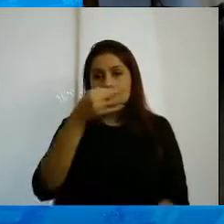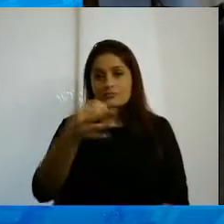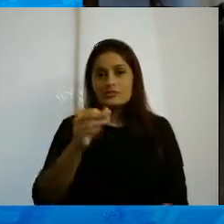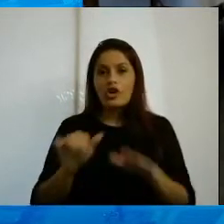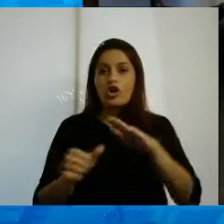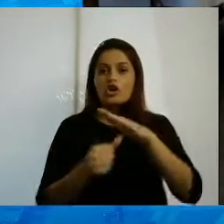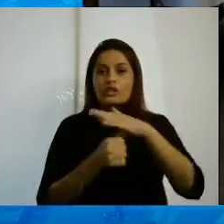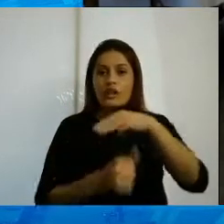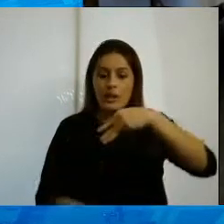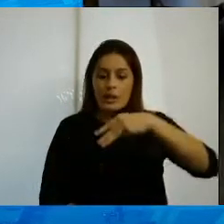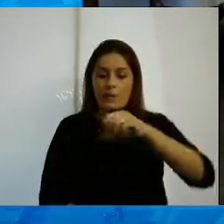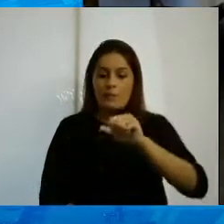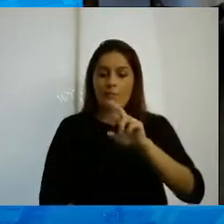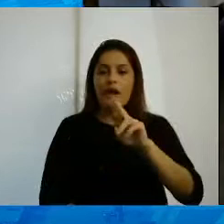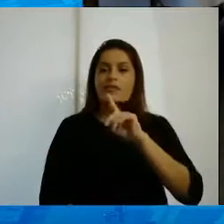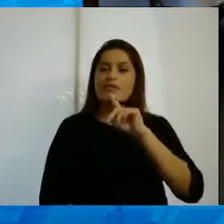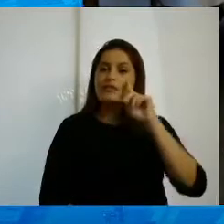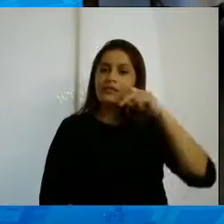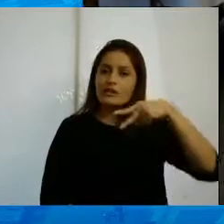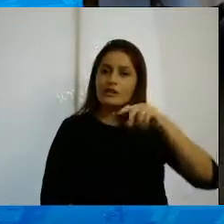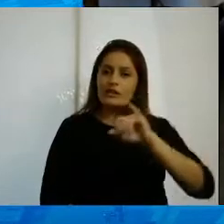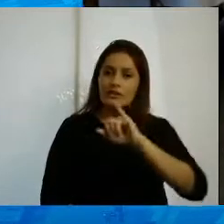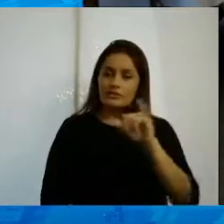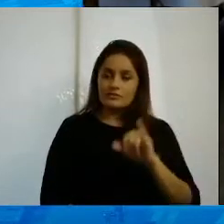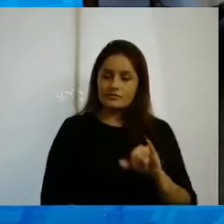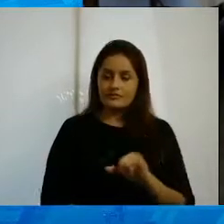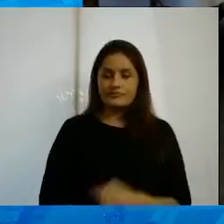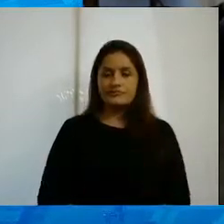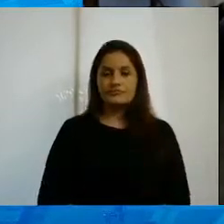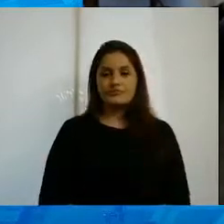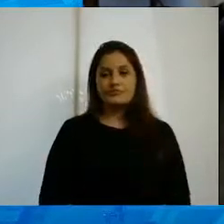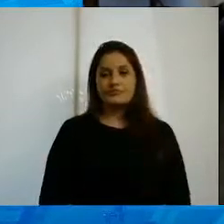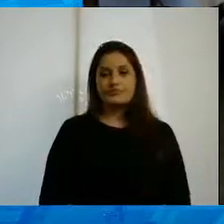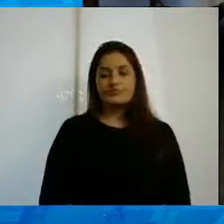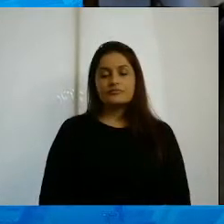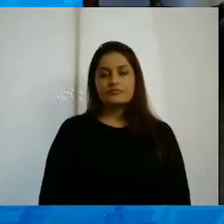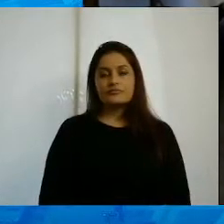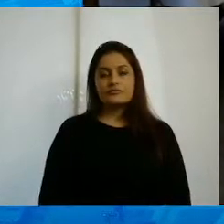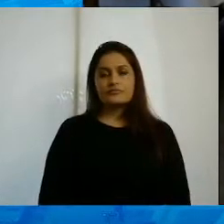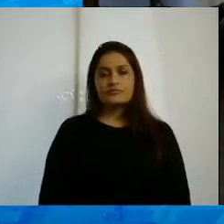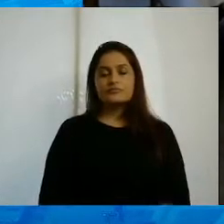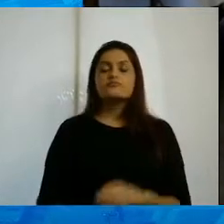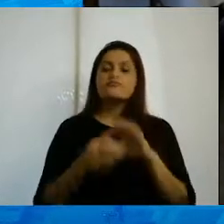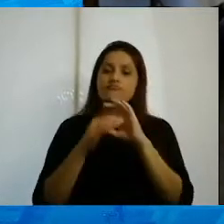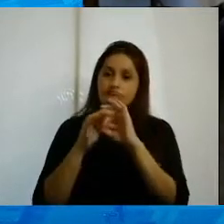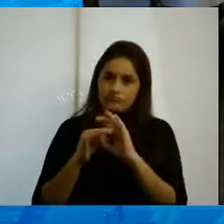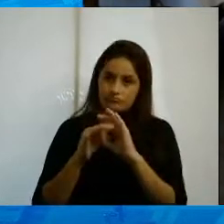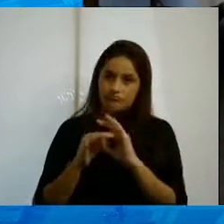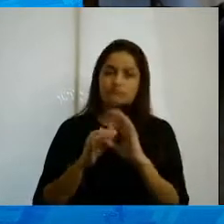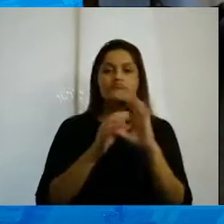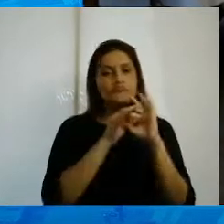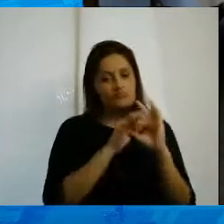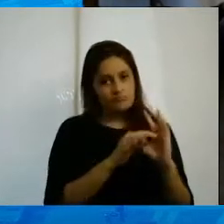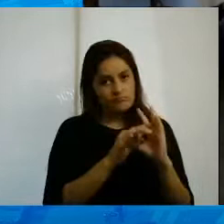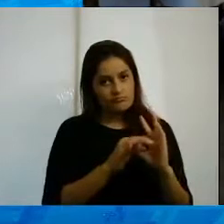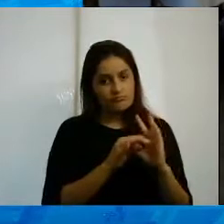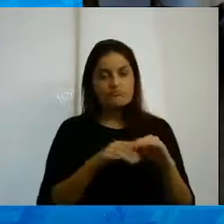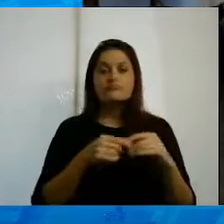Gracias, alcaldesa. Gracias, concejal Mendoza. Concejal...